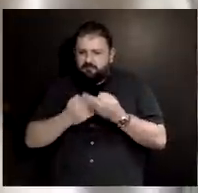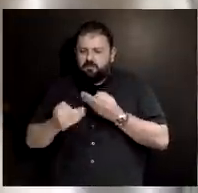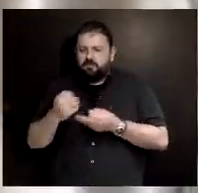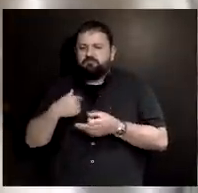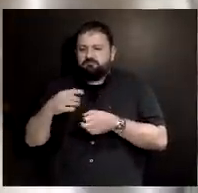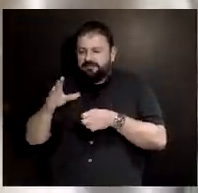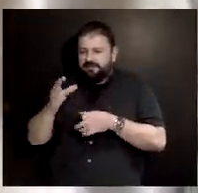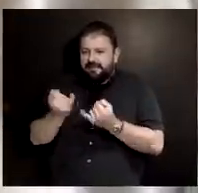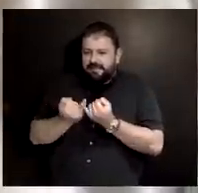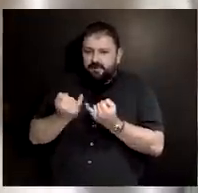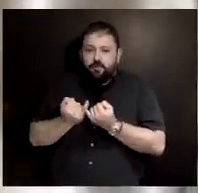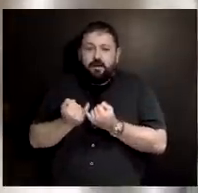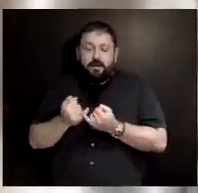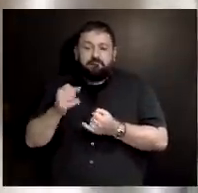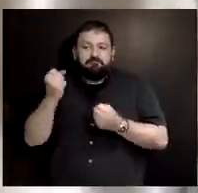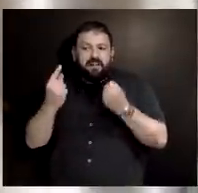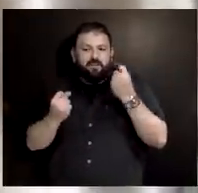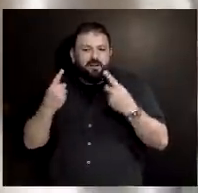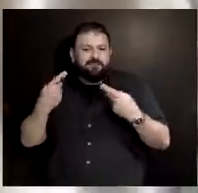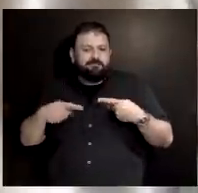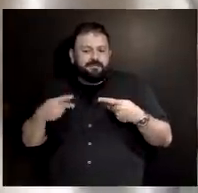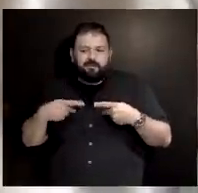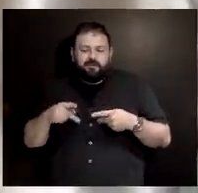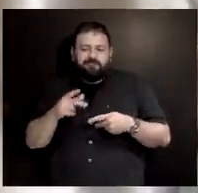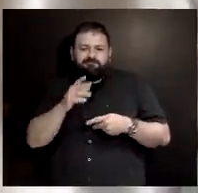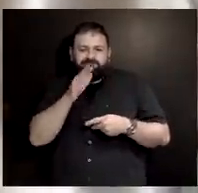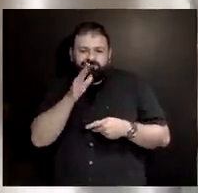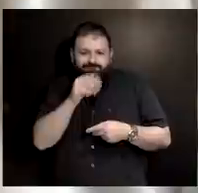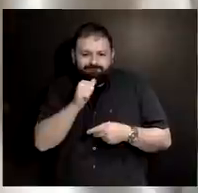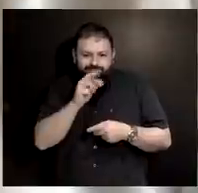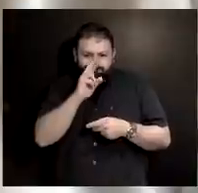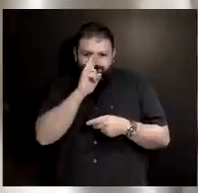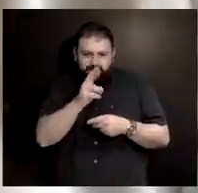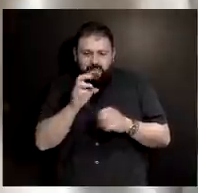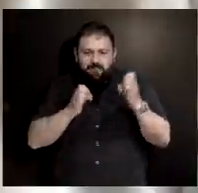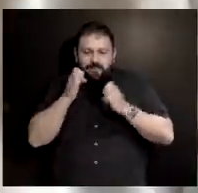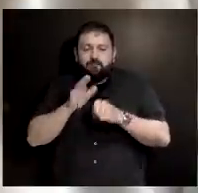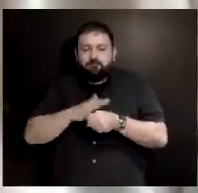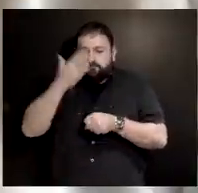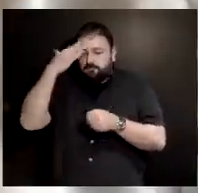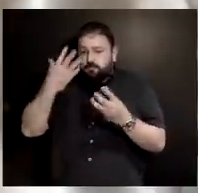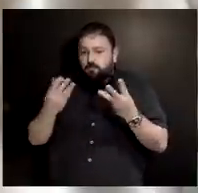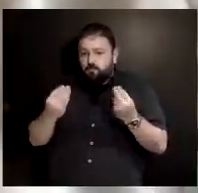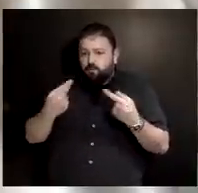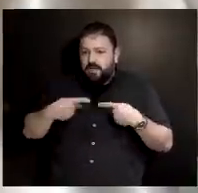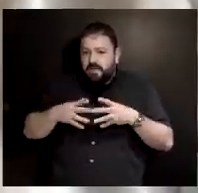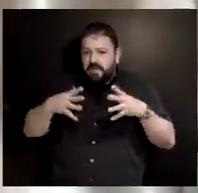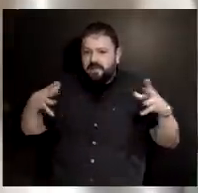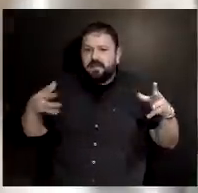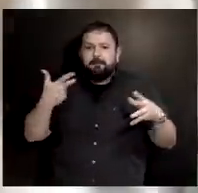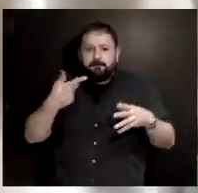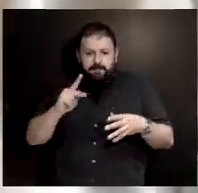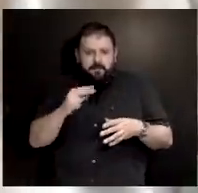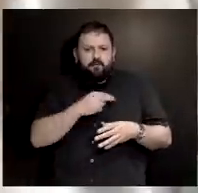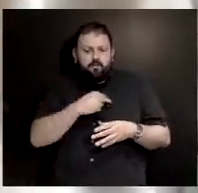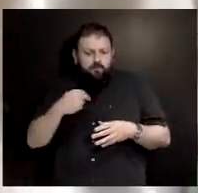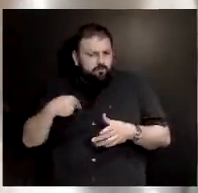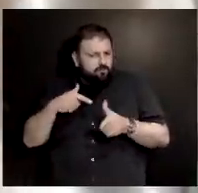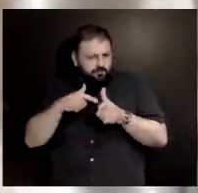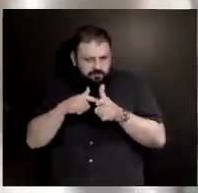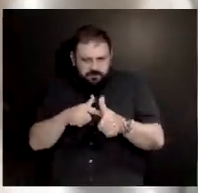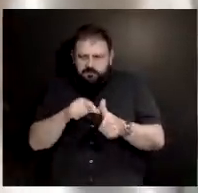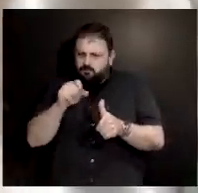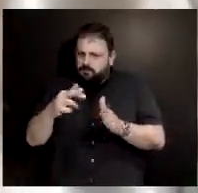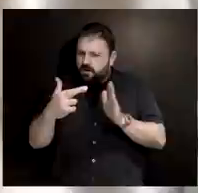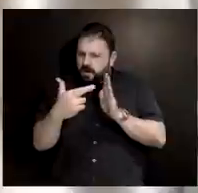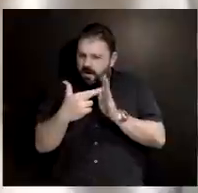no nos permiten hacer los eventos del tamaño y de la cantidad de capacidad de gente que nos gustaría. Entonces, tendremos que seguir con este